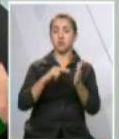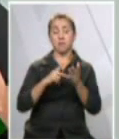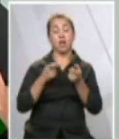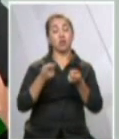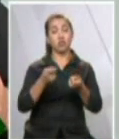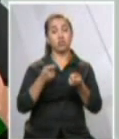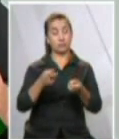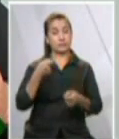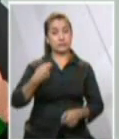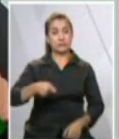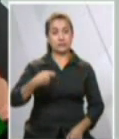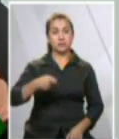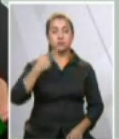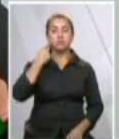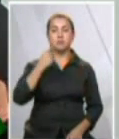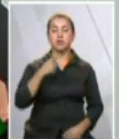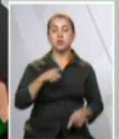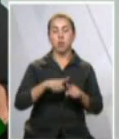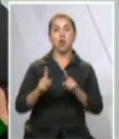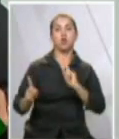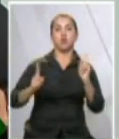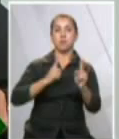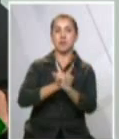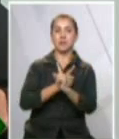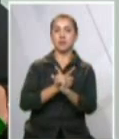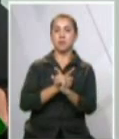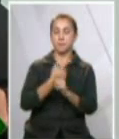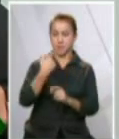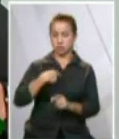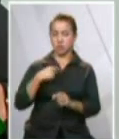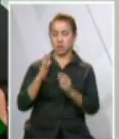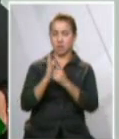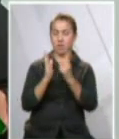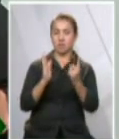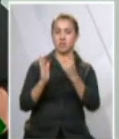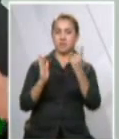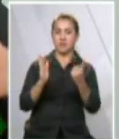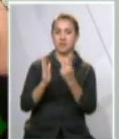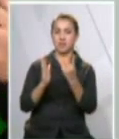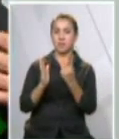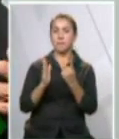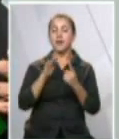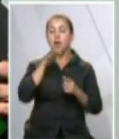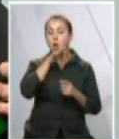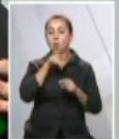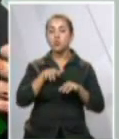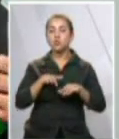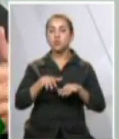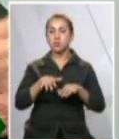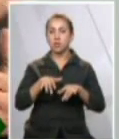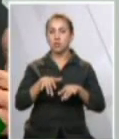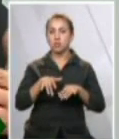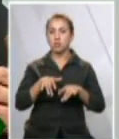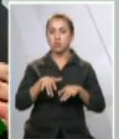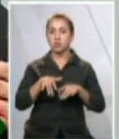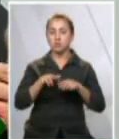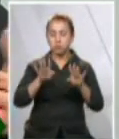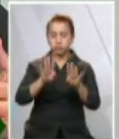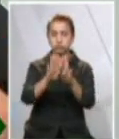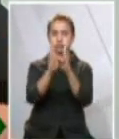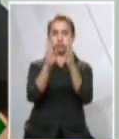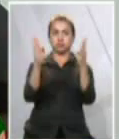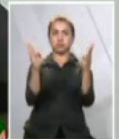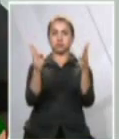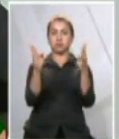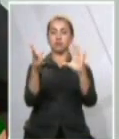pero lo convierte en una persona independiente en el uso del computador, y si accede al computador, en el fondo se le abre todo el mundo que hay detrás